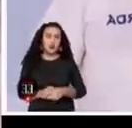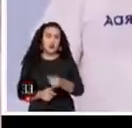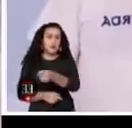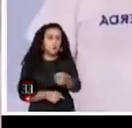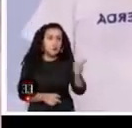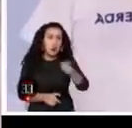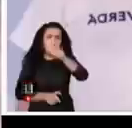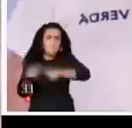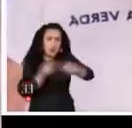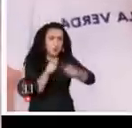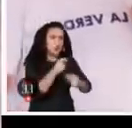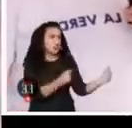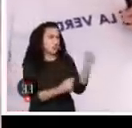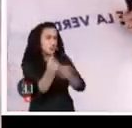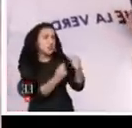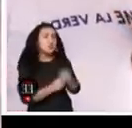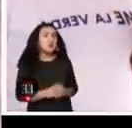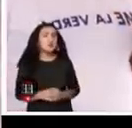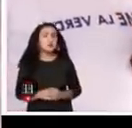dijeron